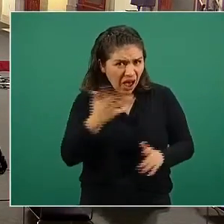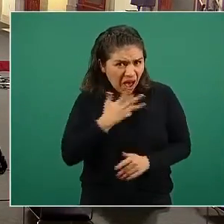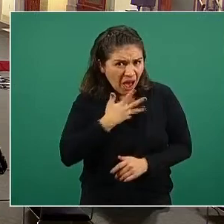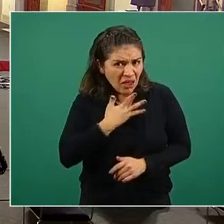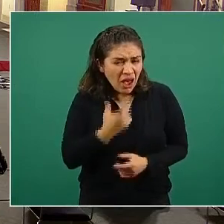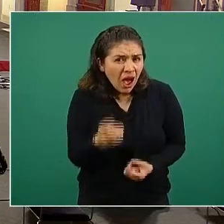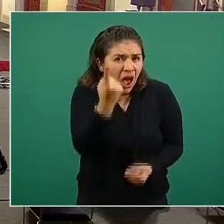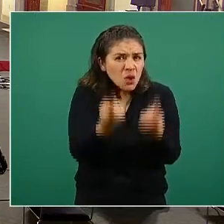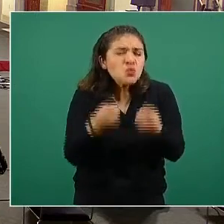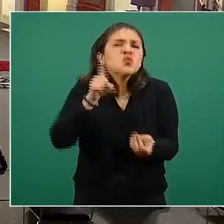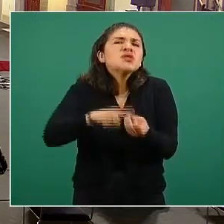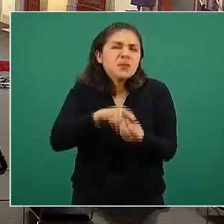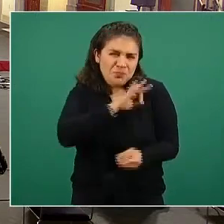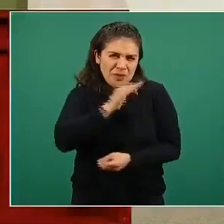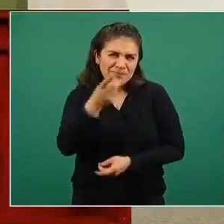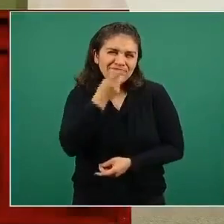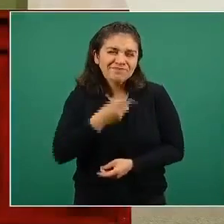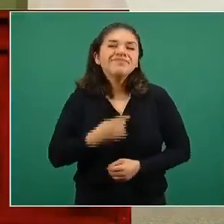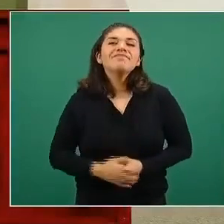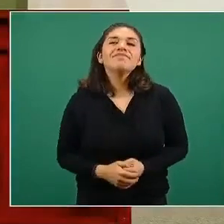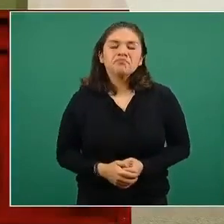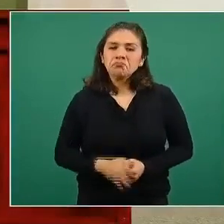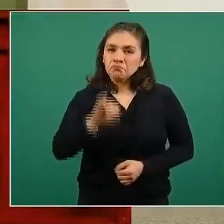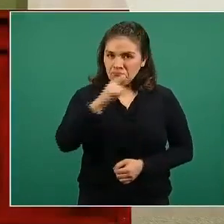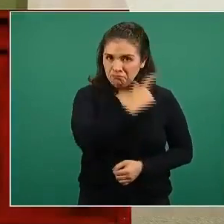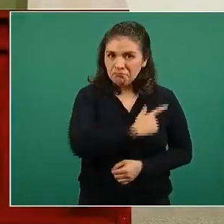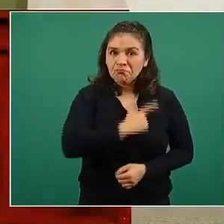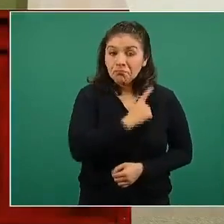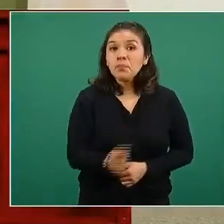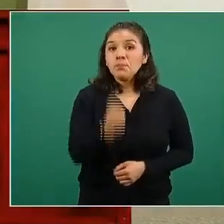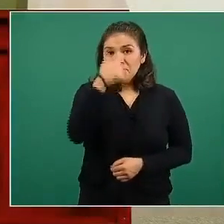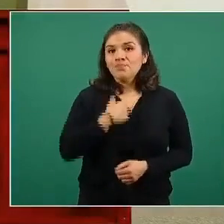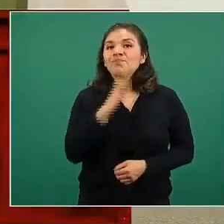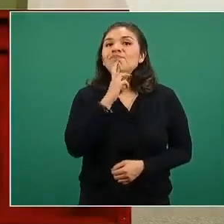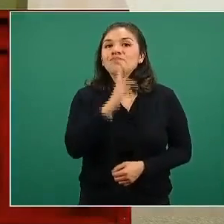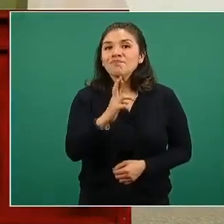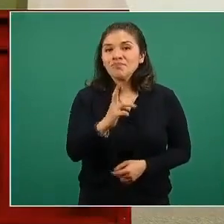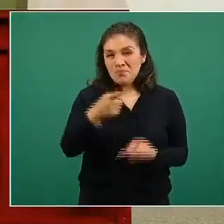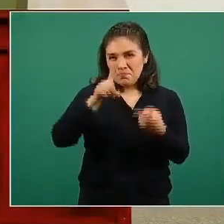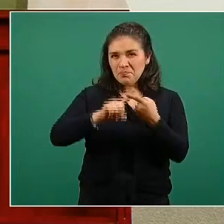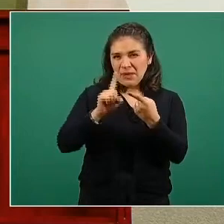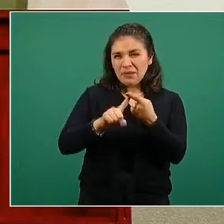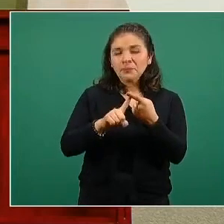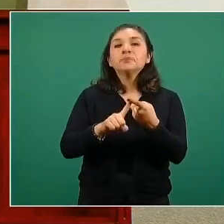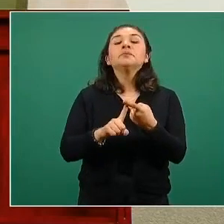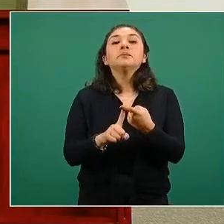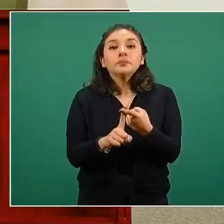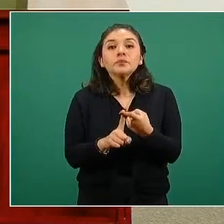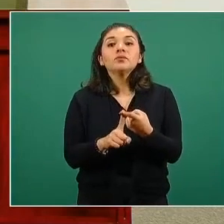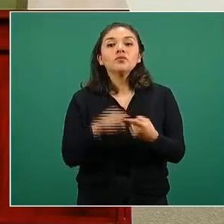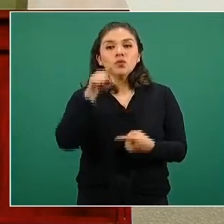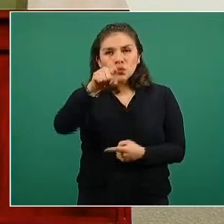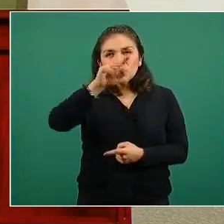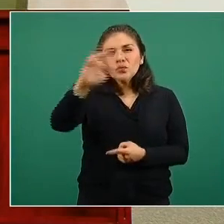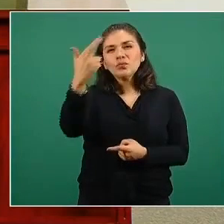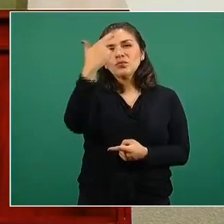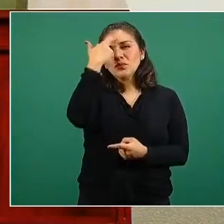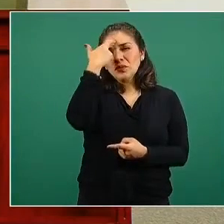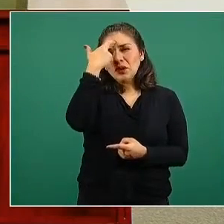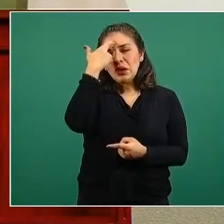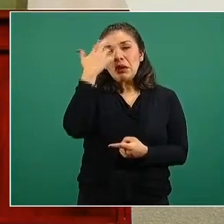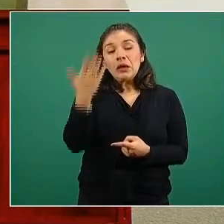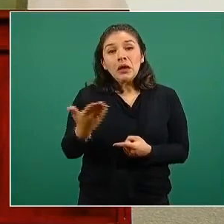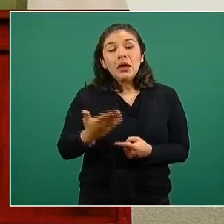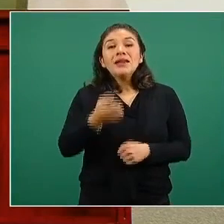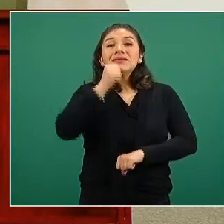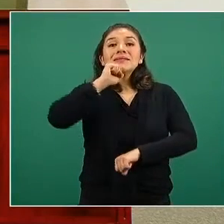casos. Gracias. Claro, con mucho gusto. Empezamos respondiendo la primera pregunta. Como ustedes recordarán,